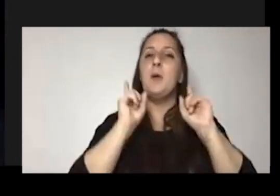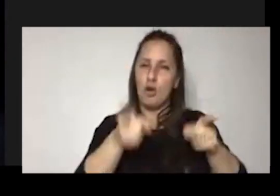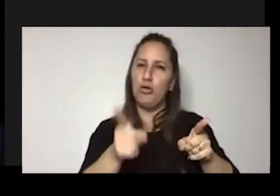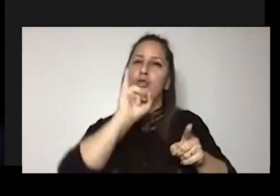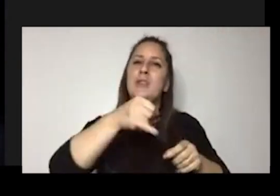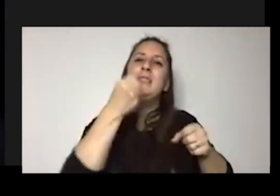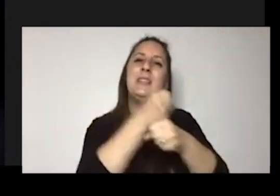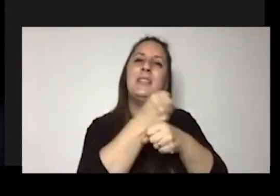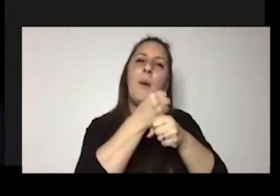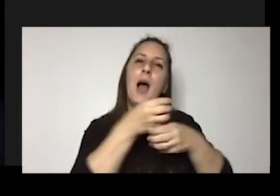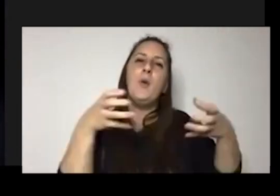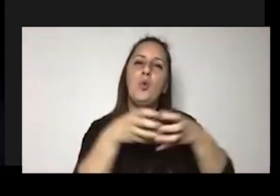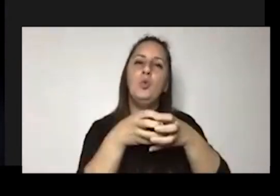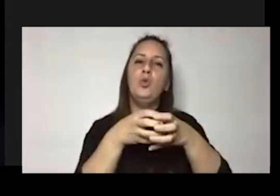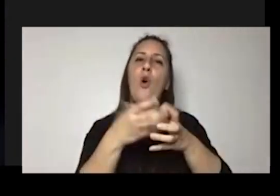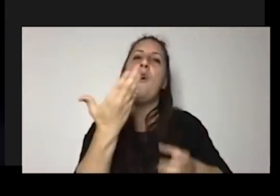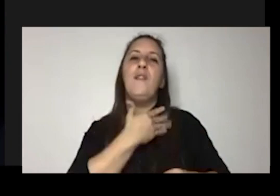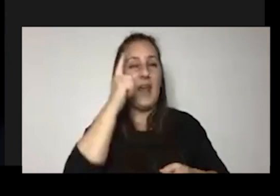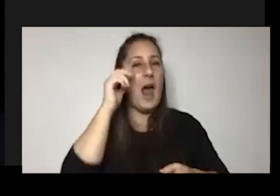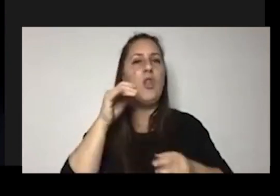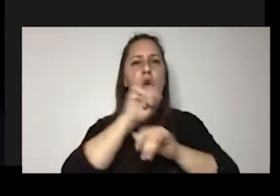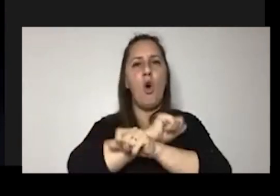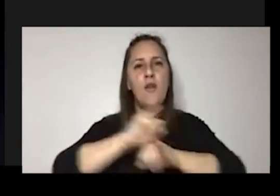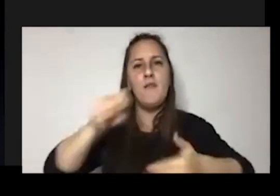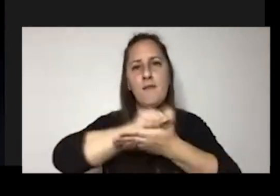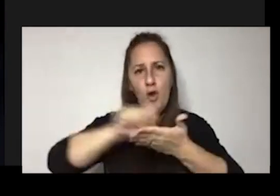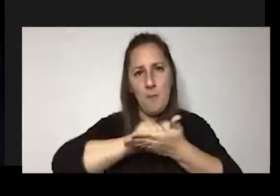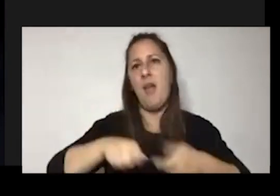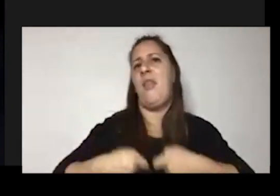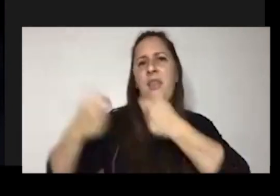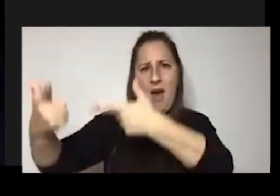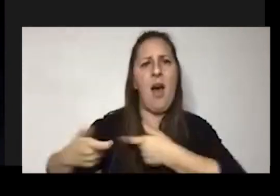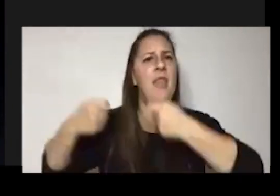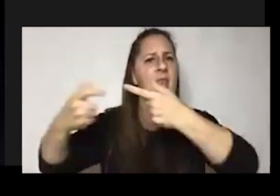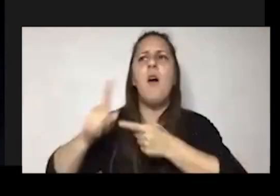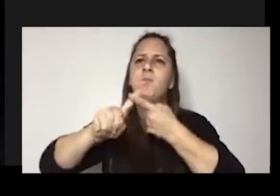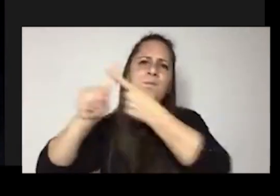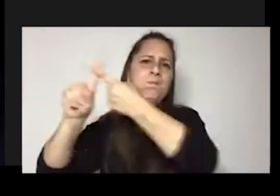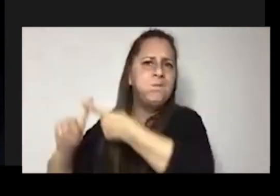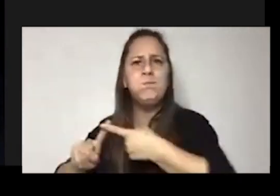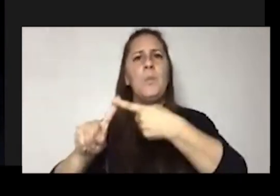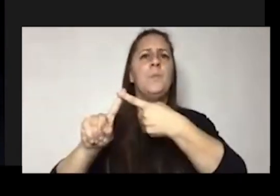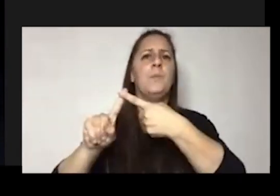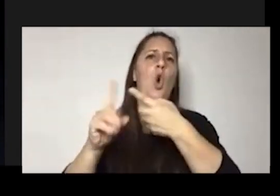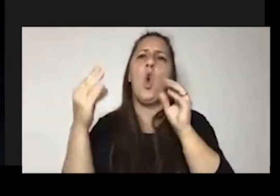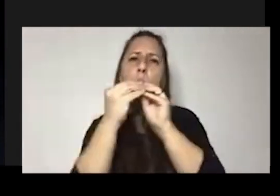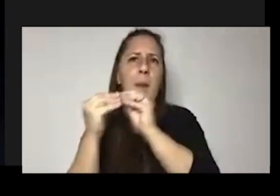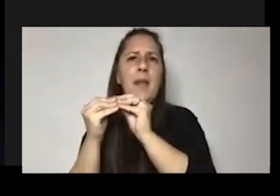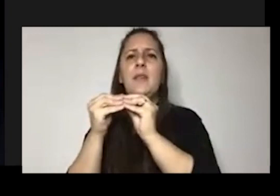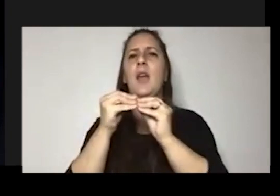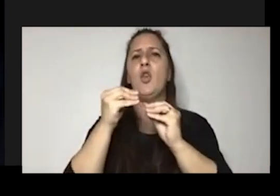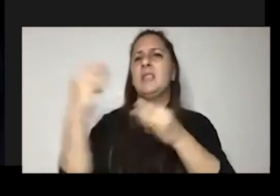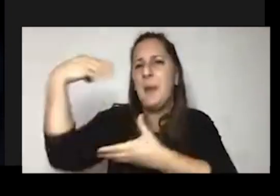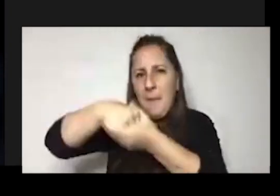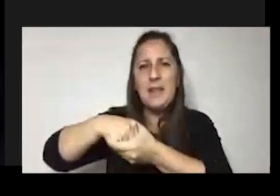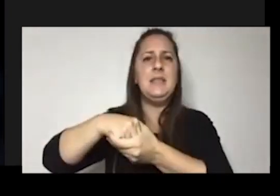Fernando da informes en la Comisión de Discapacidad, pero además se articula con los compañeros que participan de la Comisión